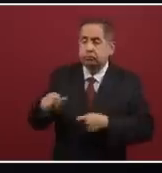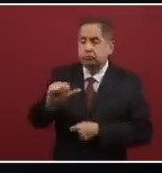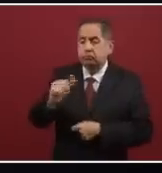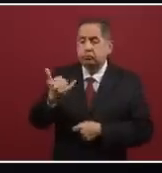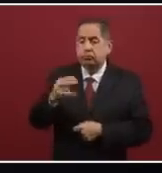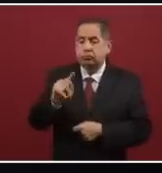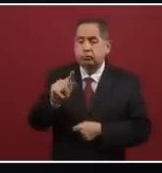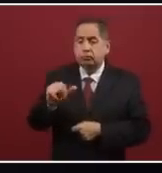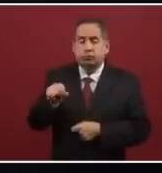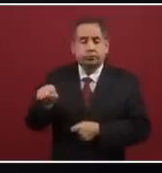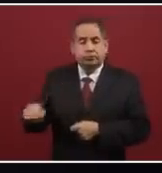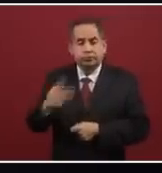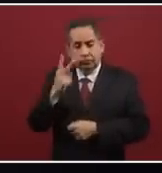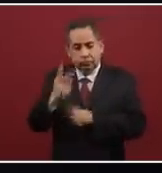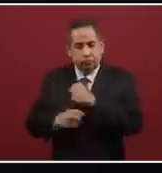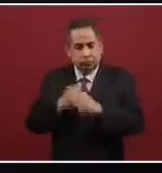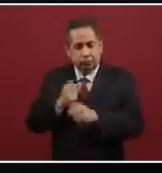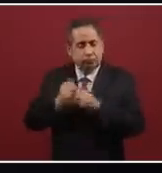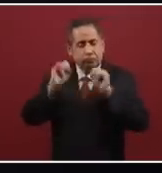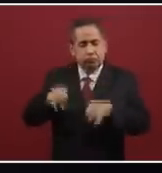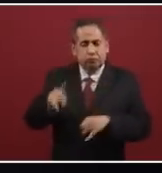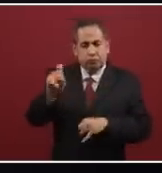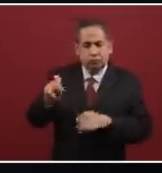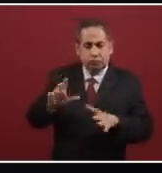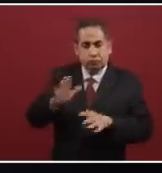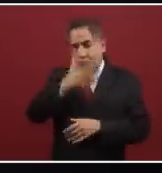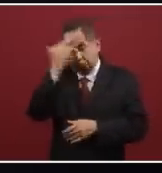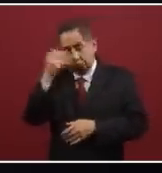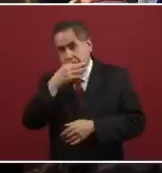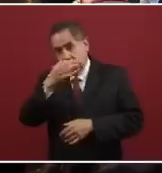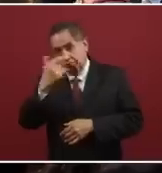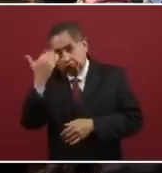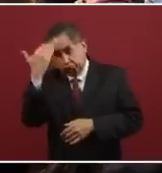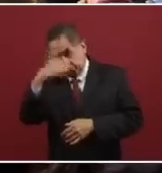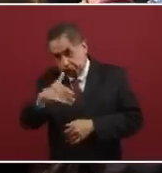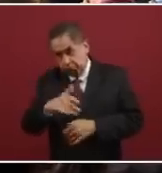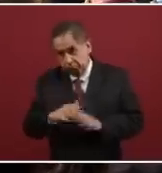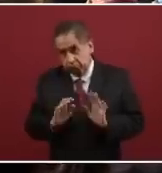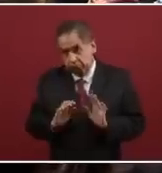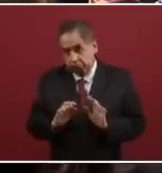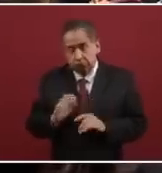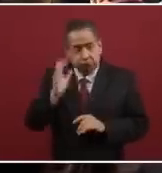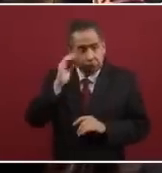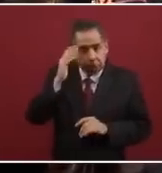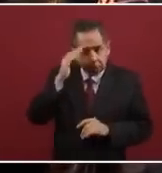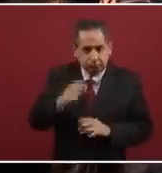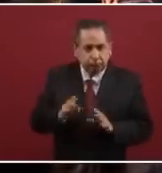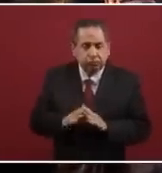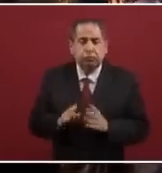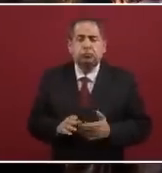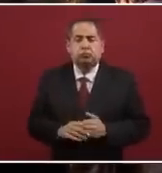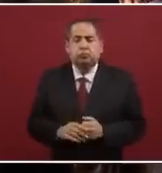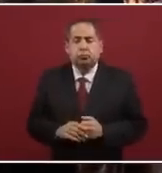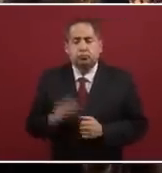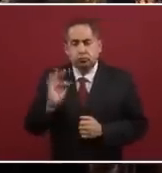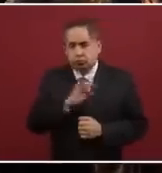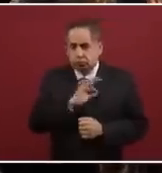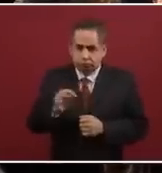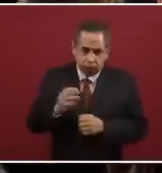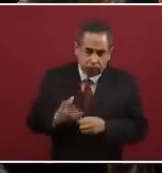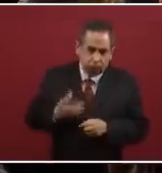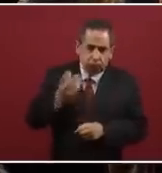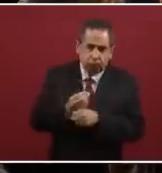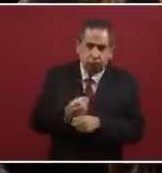lleva 2 años sin agua. No sé si usted estaba enterado, si está enterado, si usted podría,